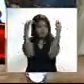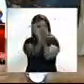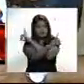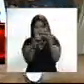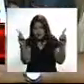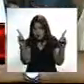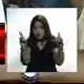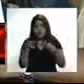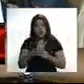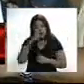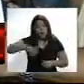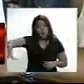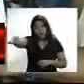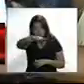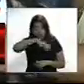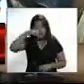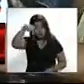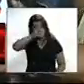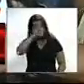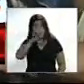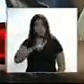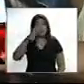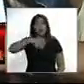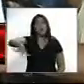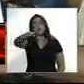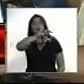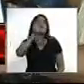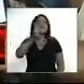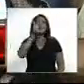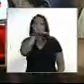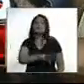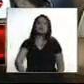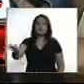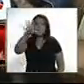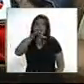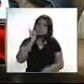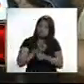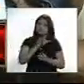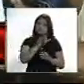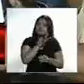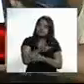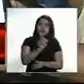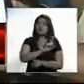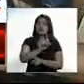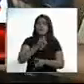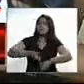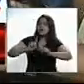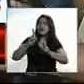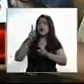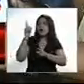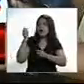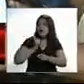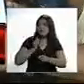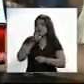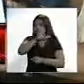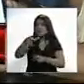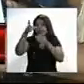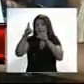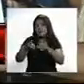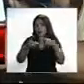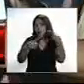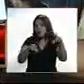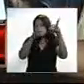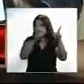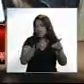donde el pueblo zuliano, el pueblo venezolano todo debe salir, no permitir que nadie decida por ti,